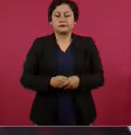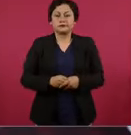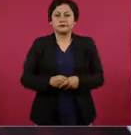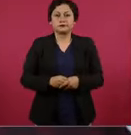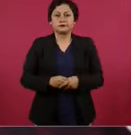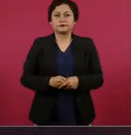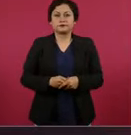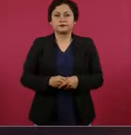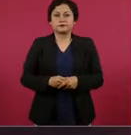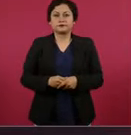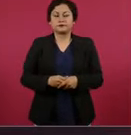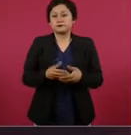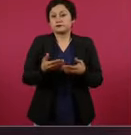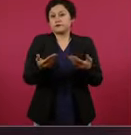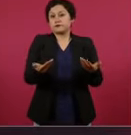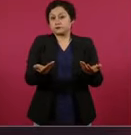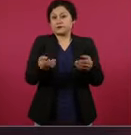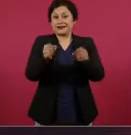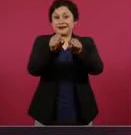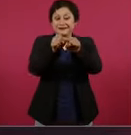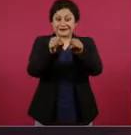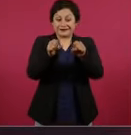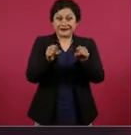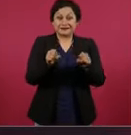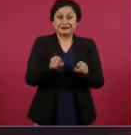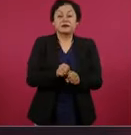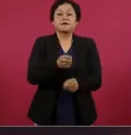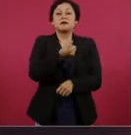un sistema de salud público,